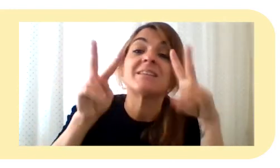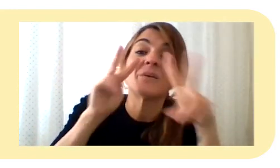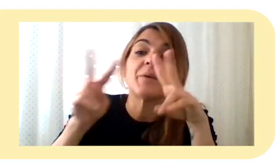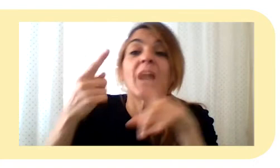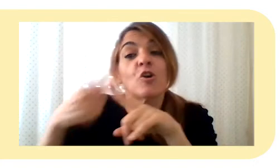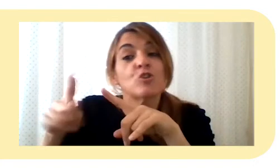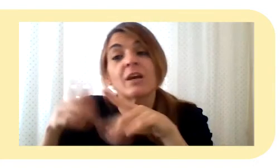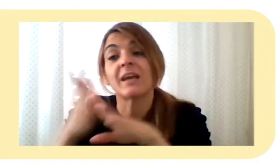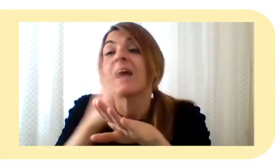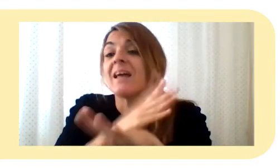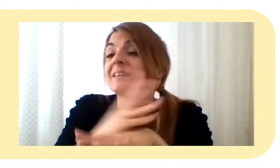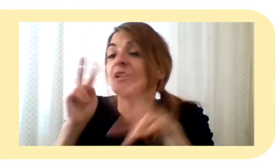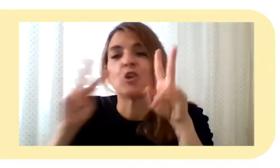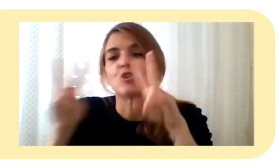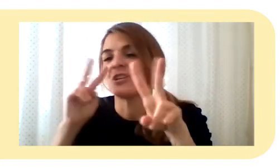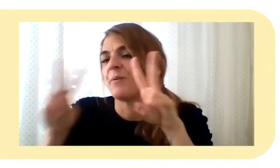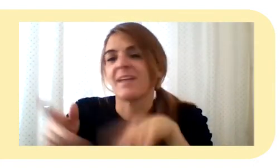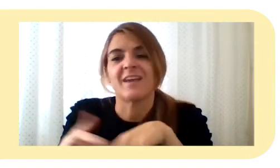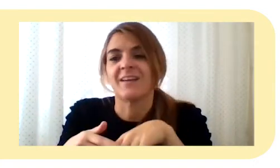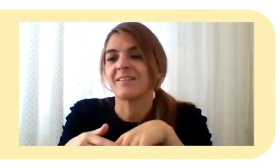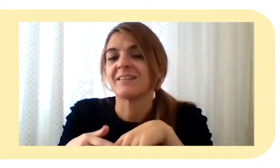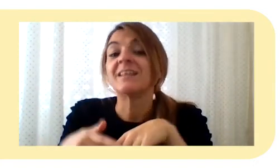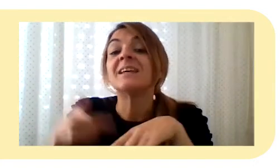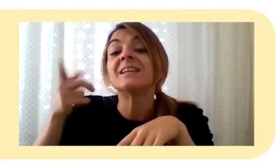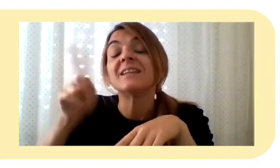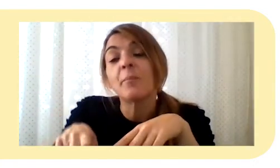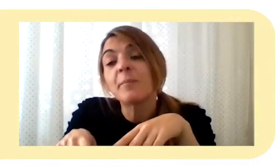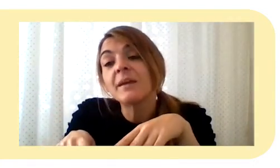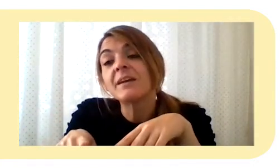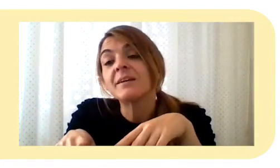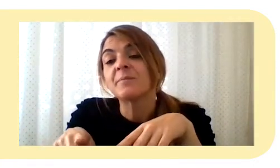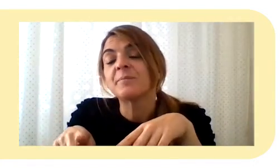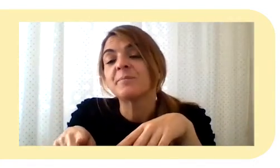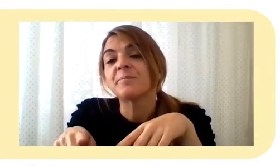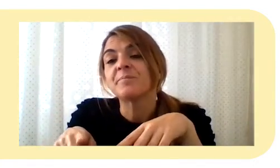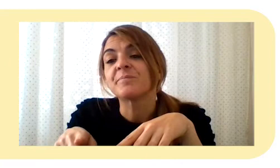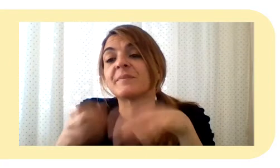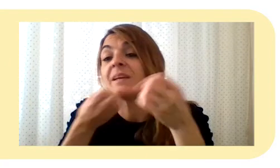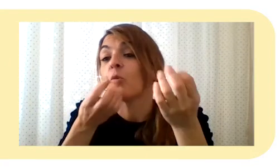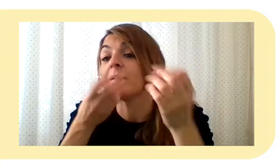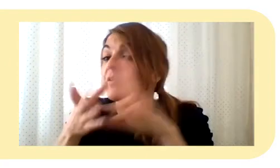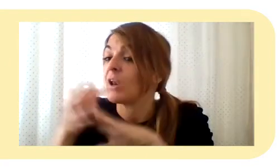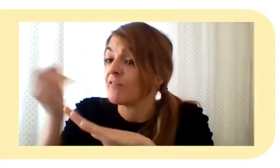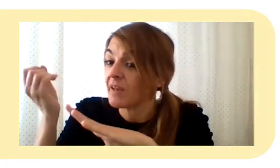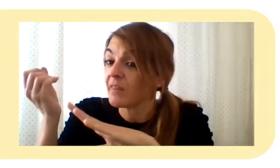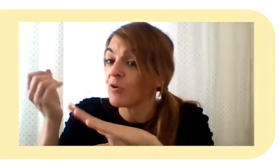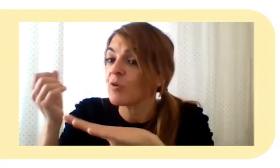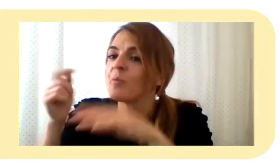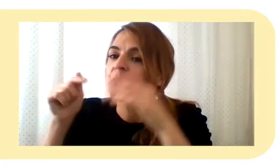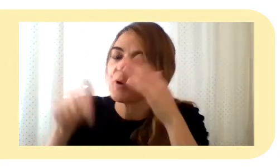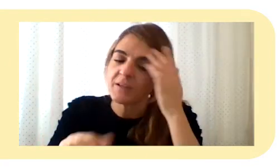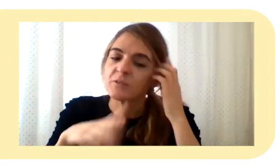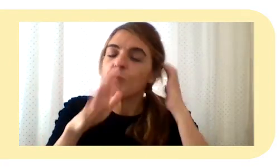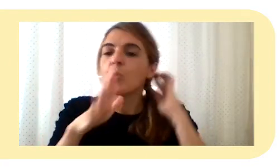como mínimo es una artesanía, y comentándoos, que ya lo he comentado a la Federación, que por todos estos motivos